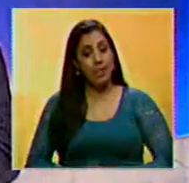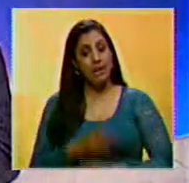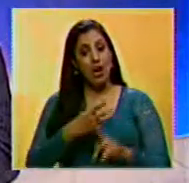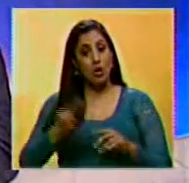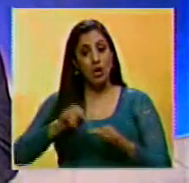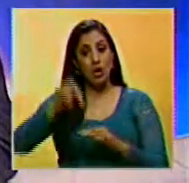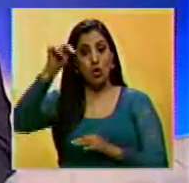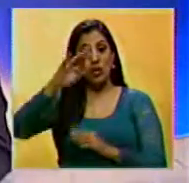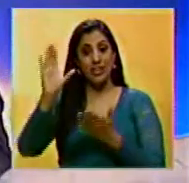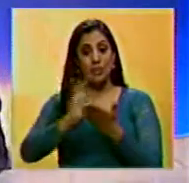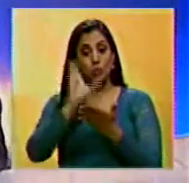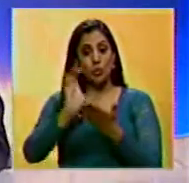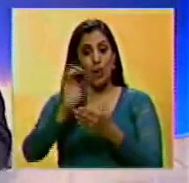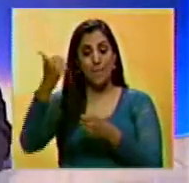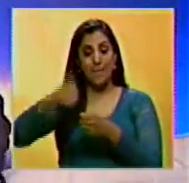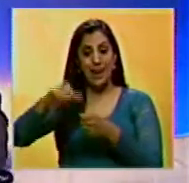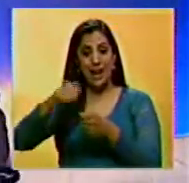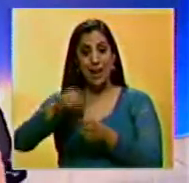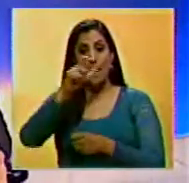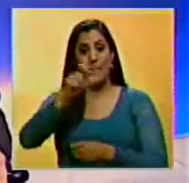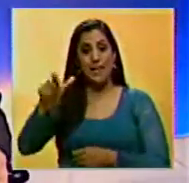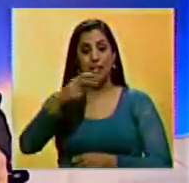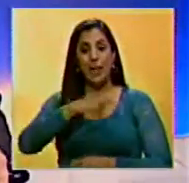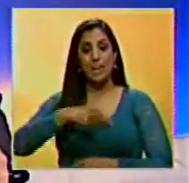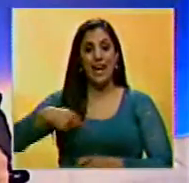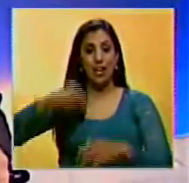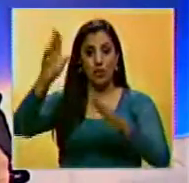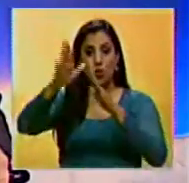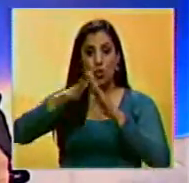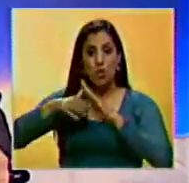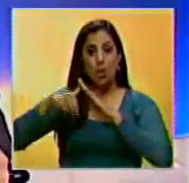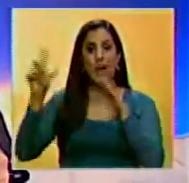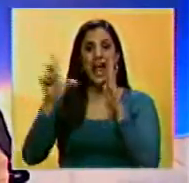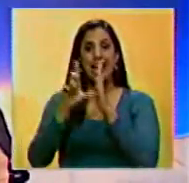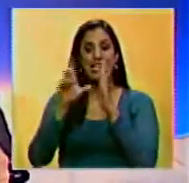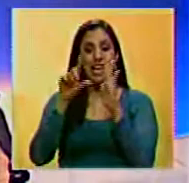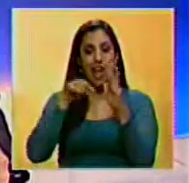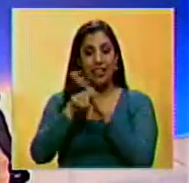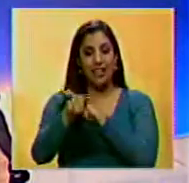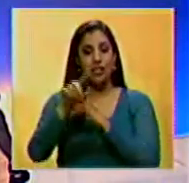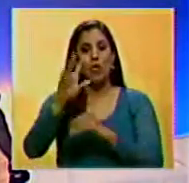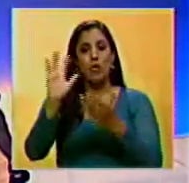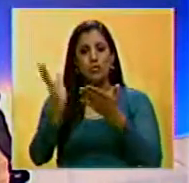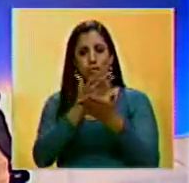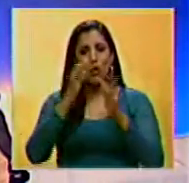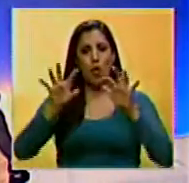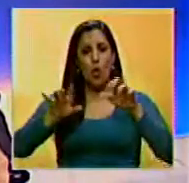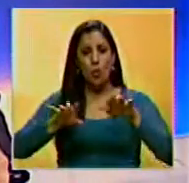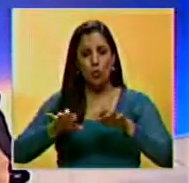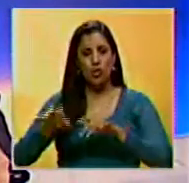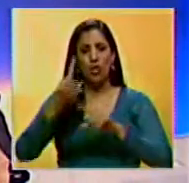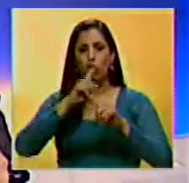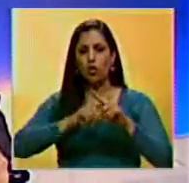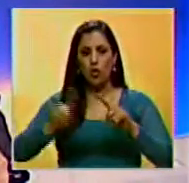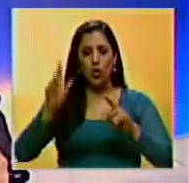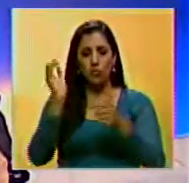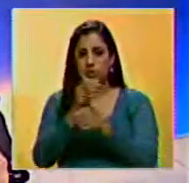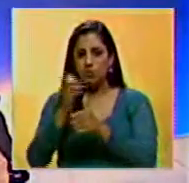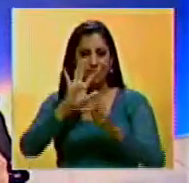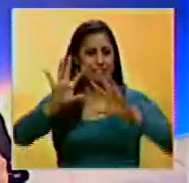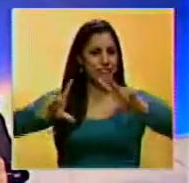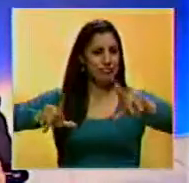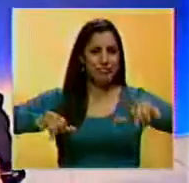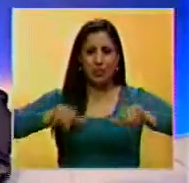Y al norte de la ciudad de Maracaibo, delincuentes se desvalijaron el Liceo Udón Pérez. Los sujetos se apoderaron de equipos de computación y todo lo que consiguieron a su